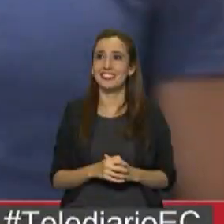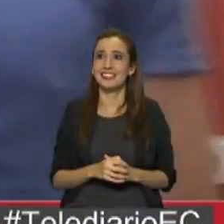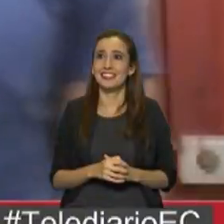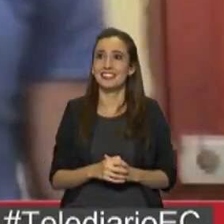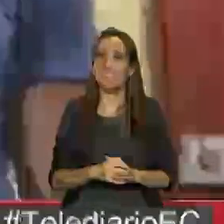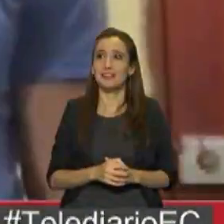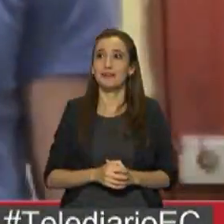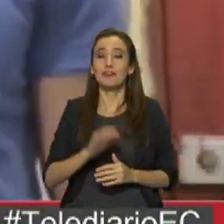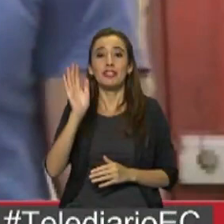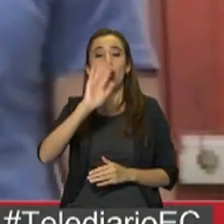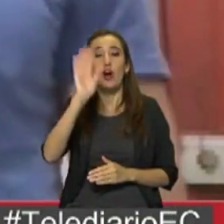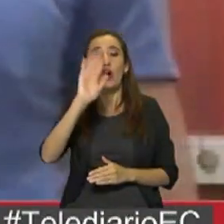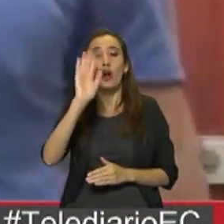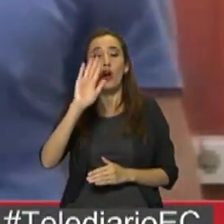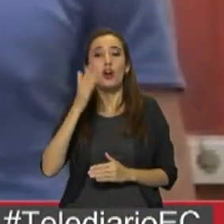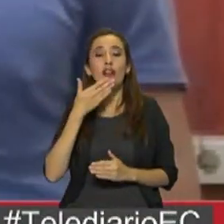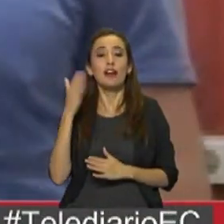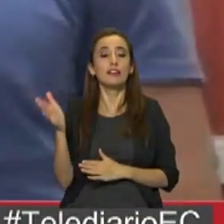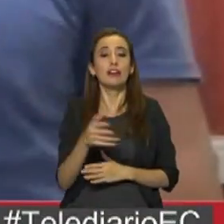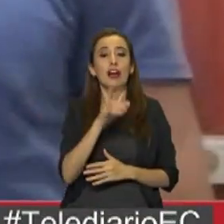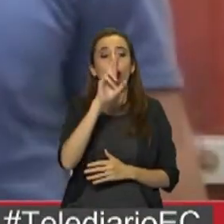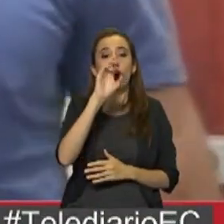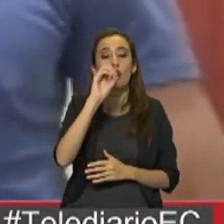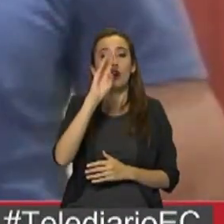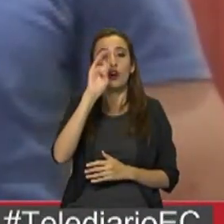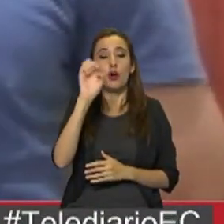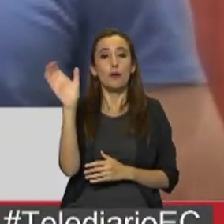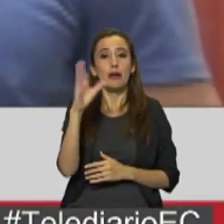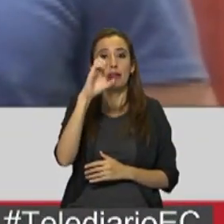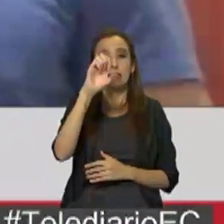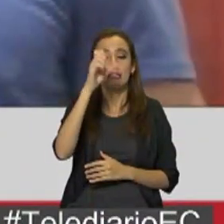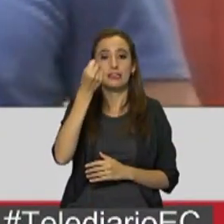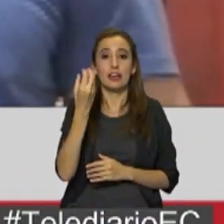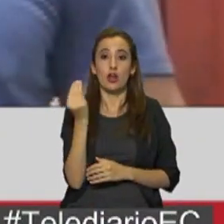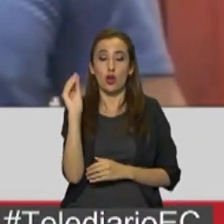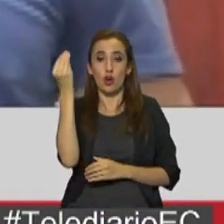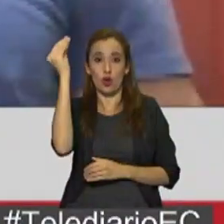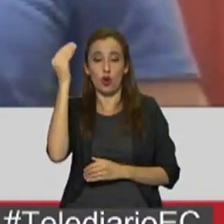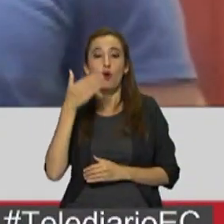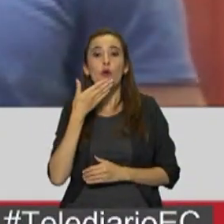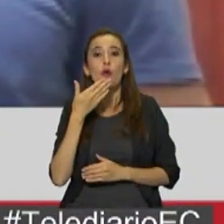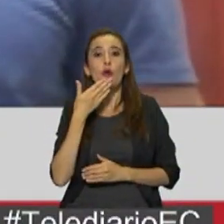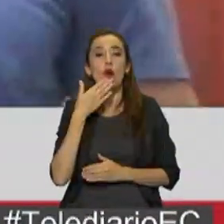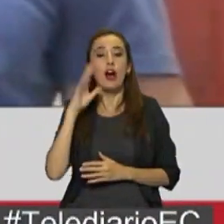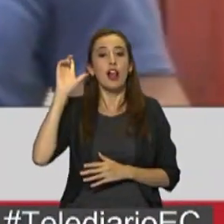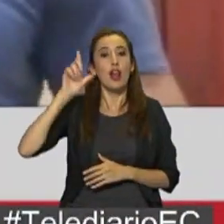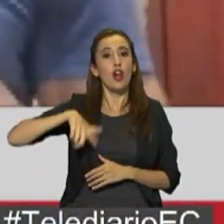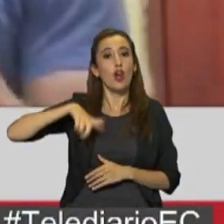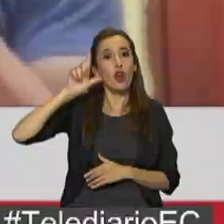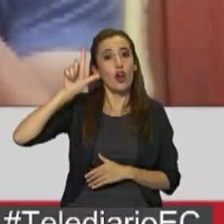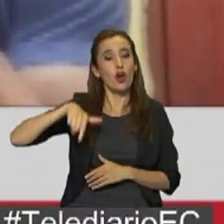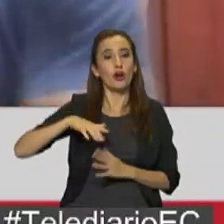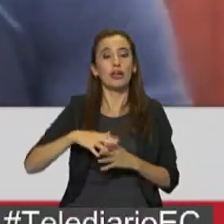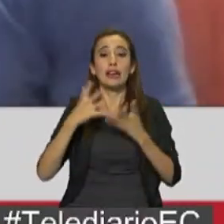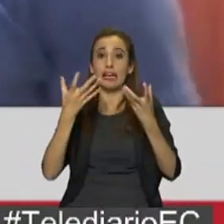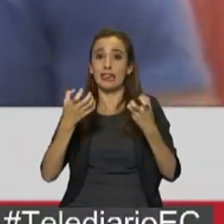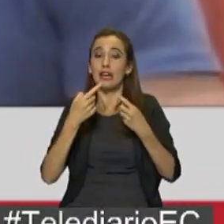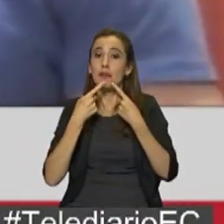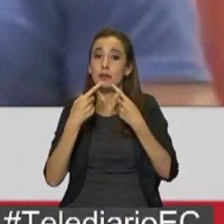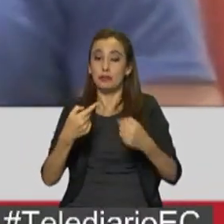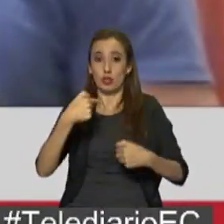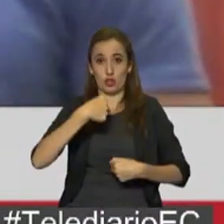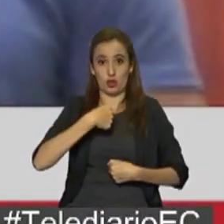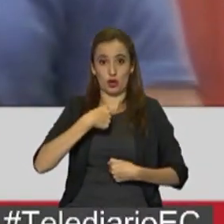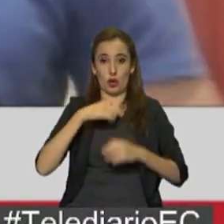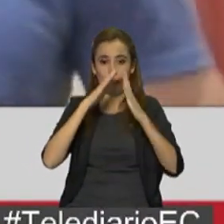hola soy rojo gutiérrez hola soy 60 bears somos los jóvenes del cantón olmedo provincia de loja y queremos decirte algo yo